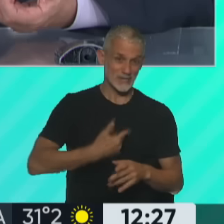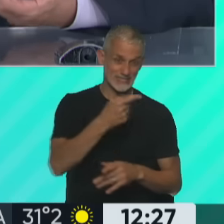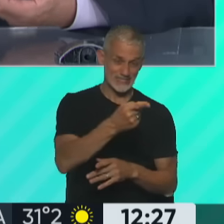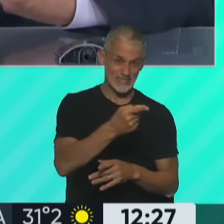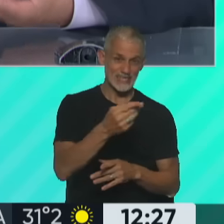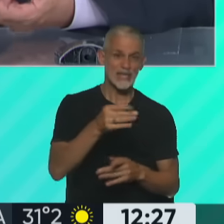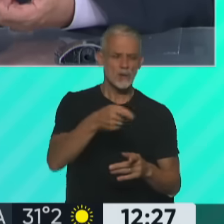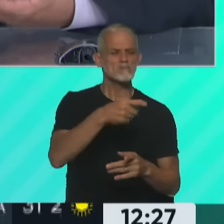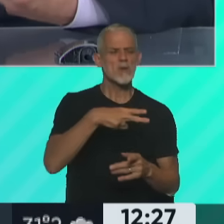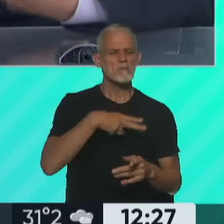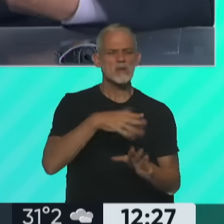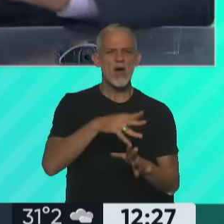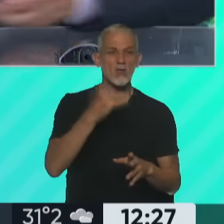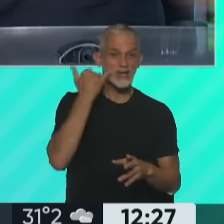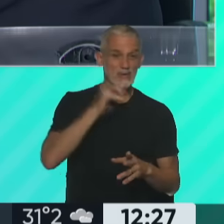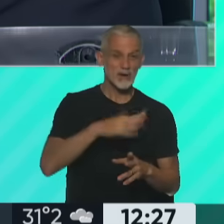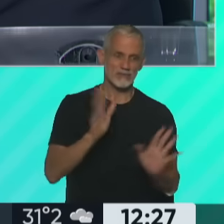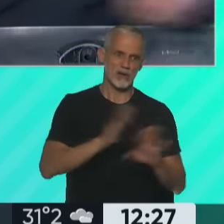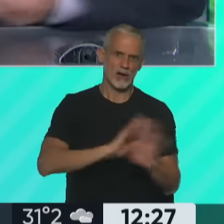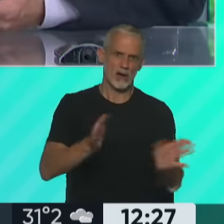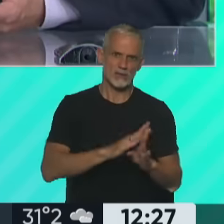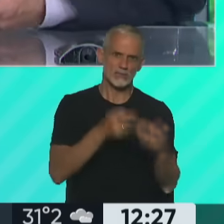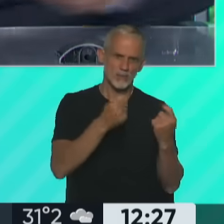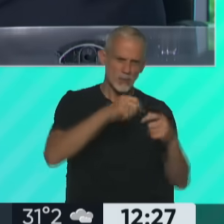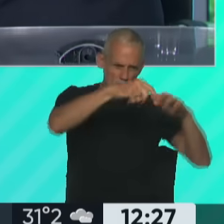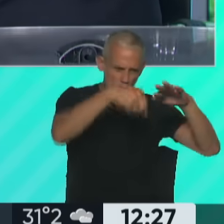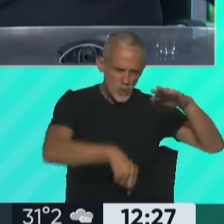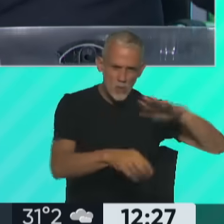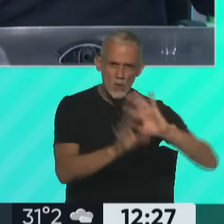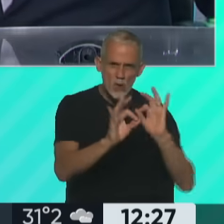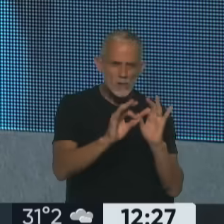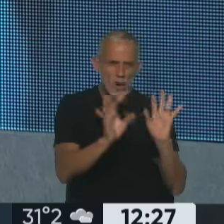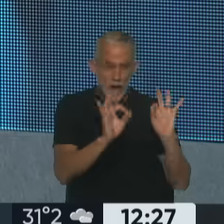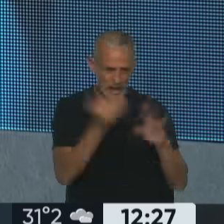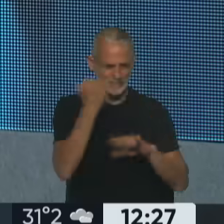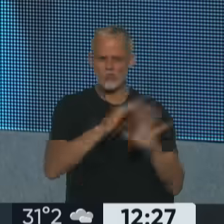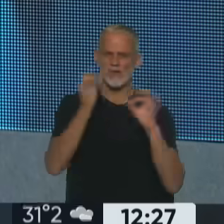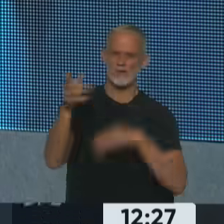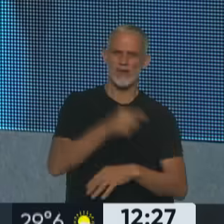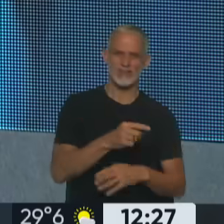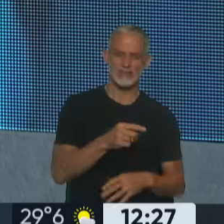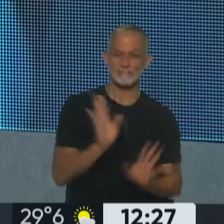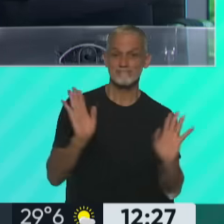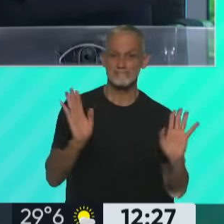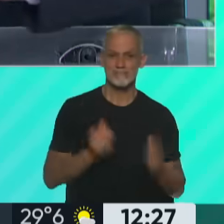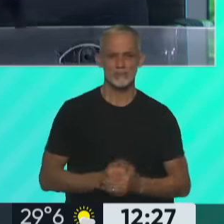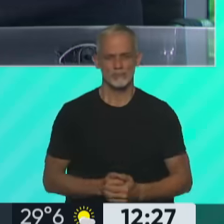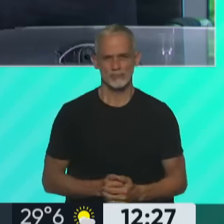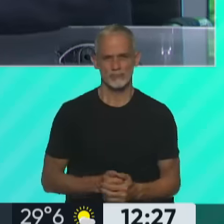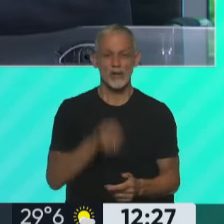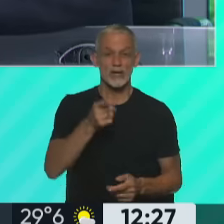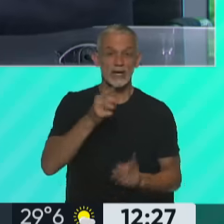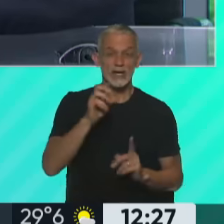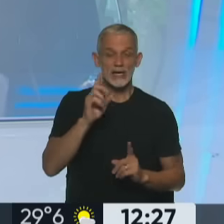se privatizó Sí. YPF, fue después que YPF había hecho toda la exploración de los distintos yacimientos de Argentina, que quedó Ahora, todo en Rulo, manos privadas.